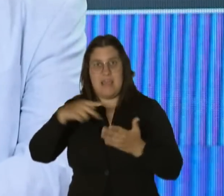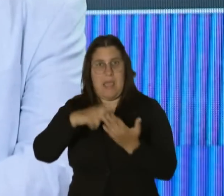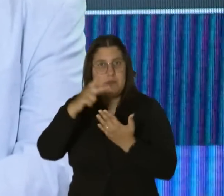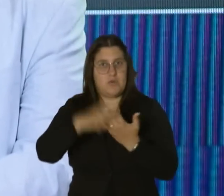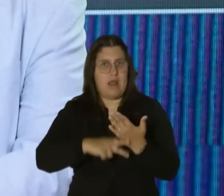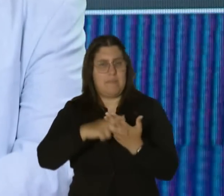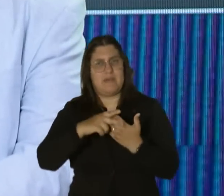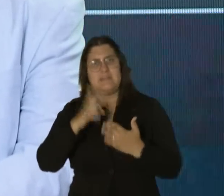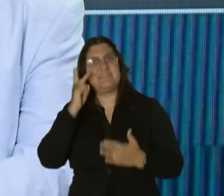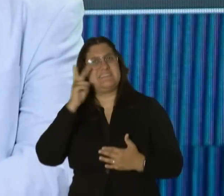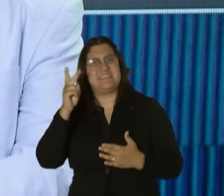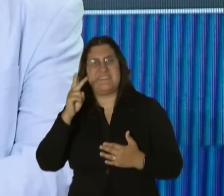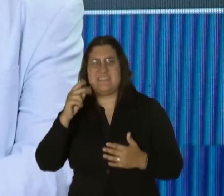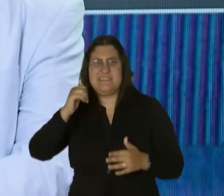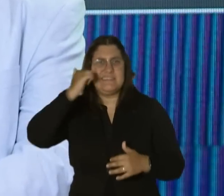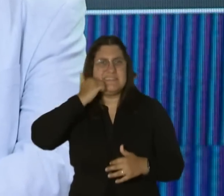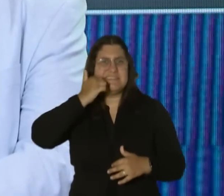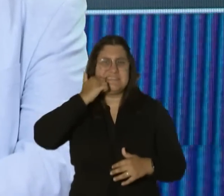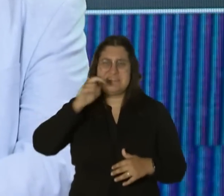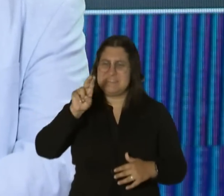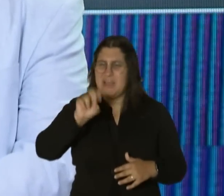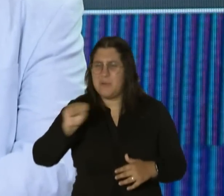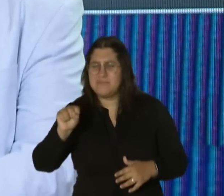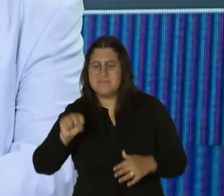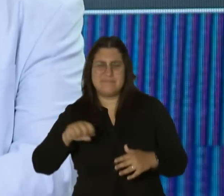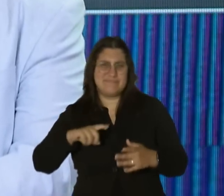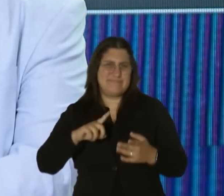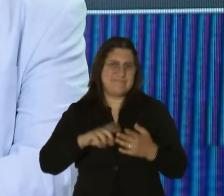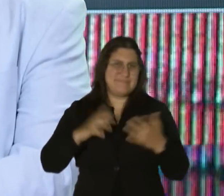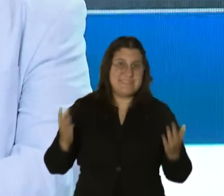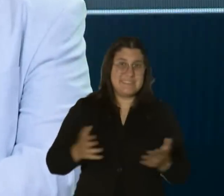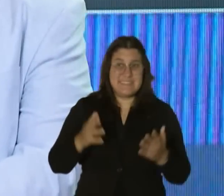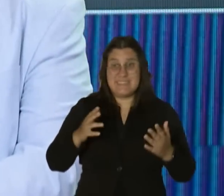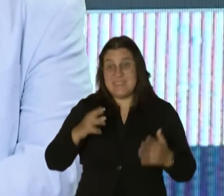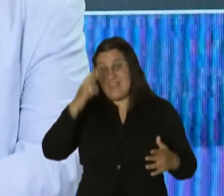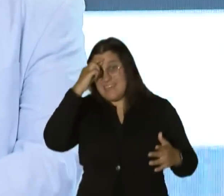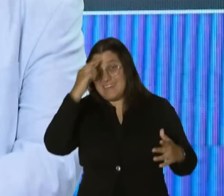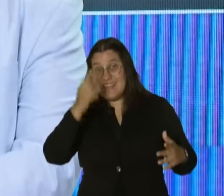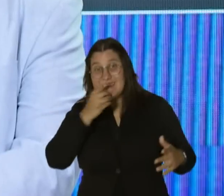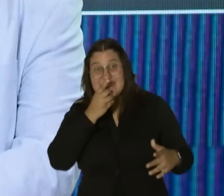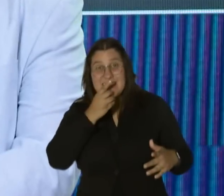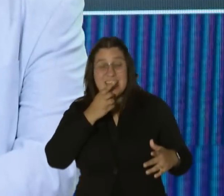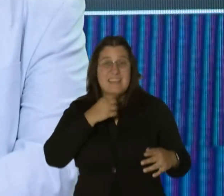visto en casi todos los Estados Unidos, Santo Domingo.